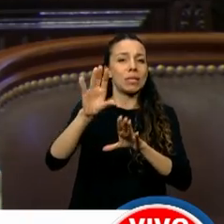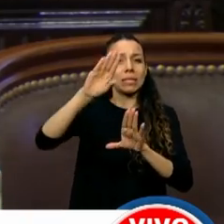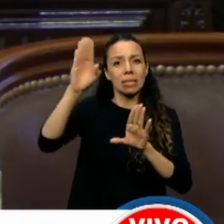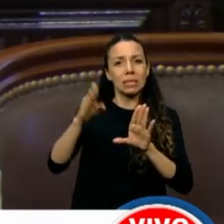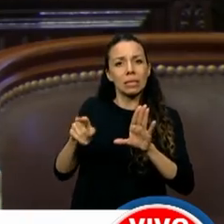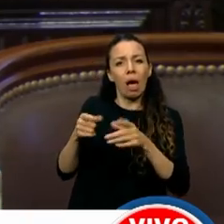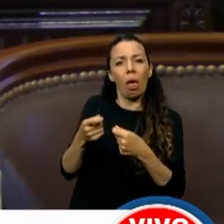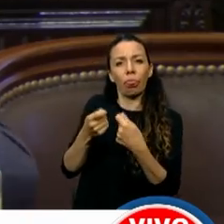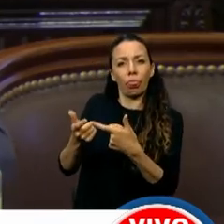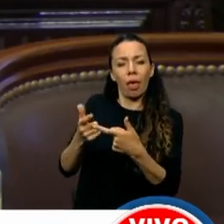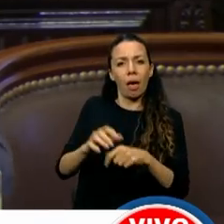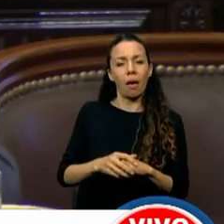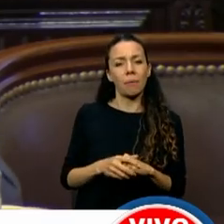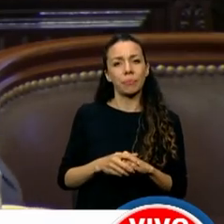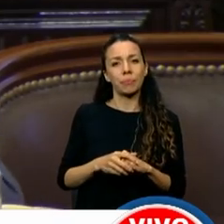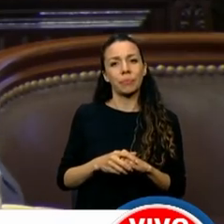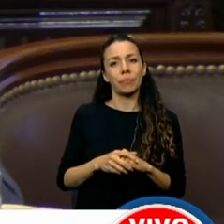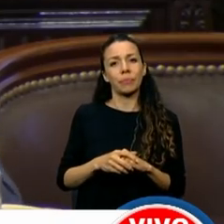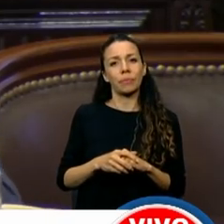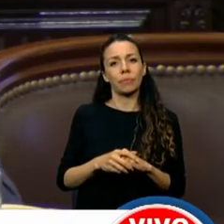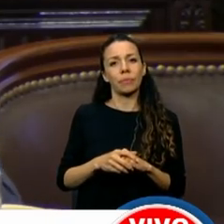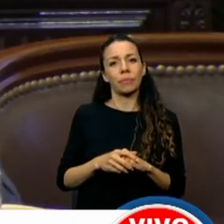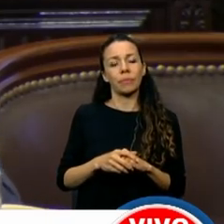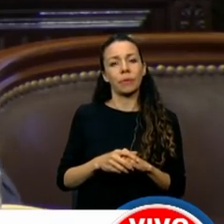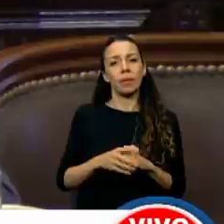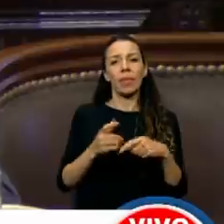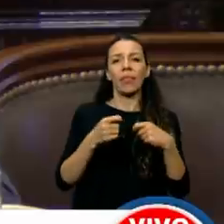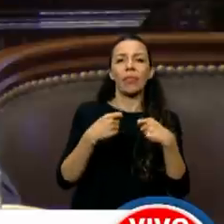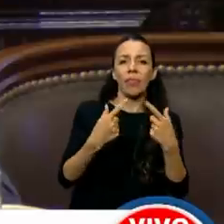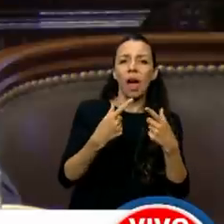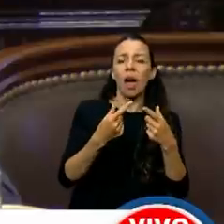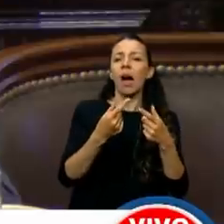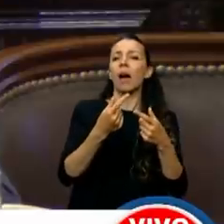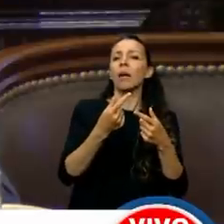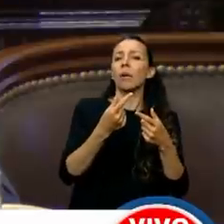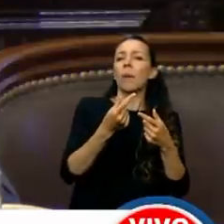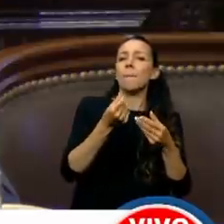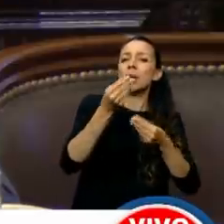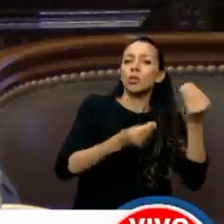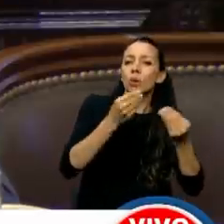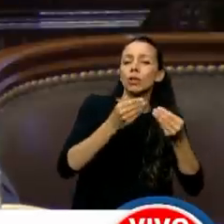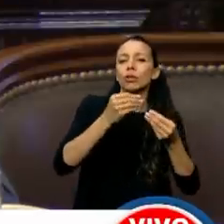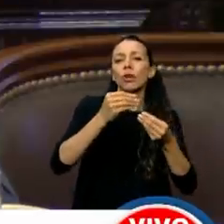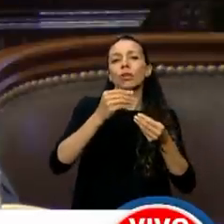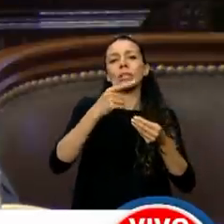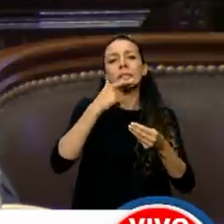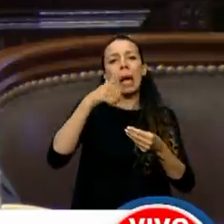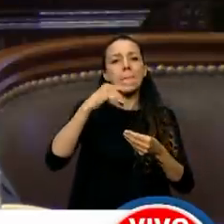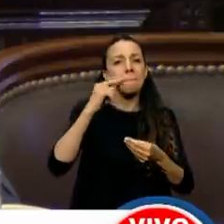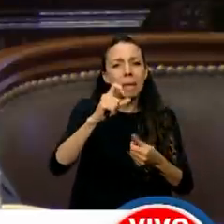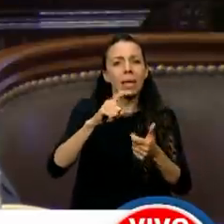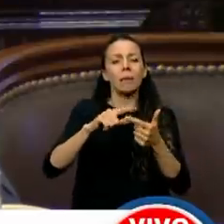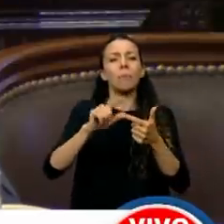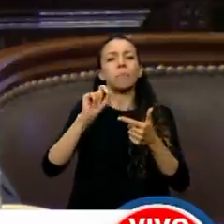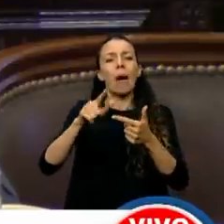a tener presupuesto para el crt tener presupuesto para el samic tener presupuesto para la represa